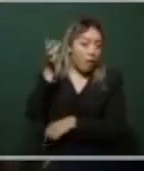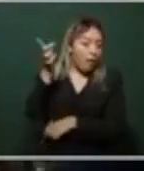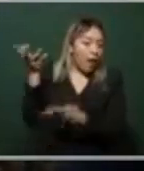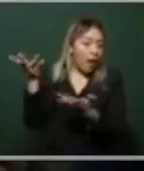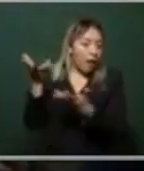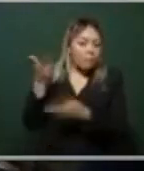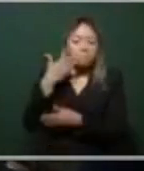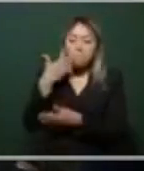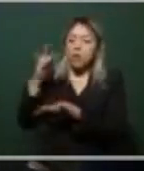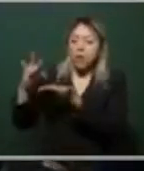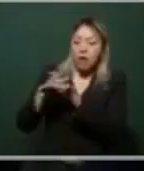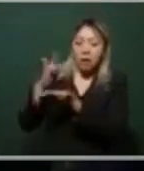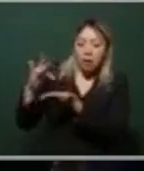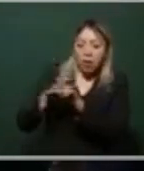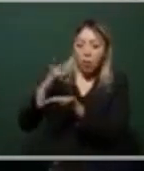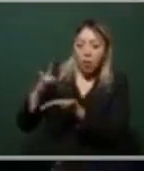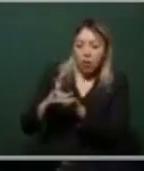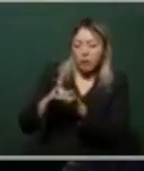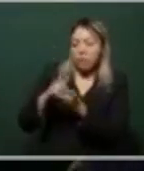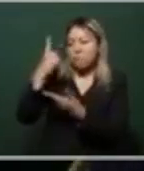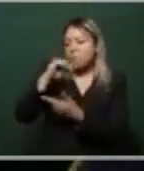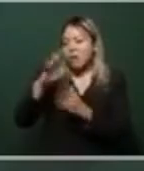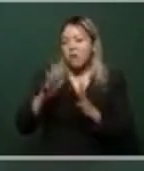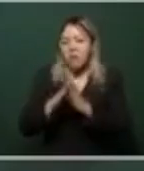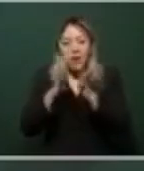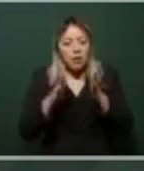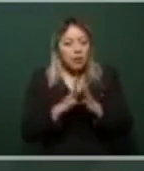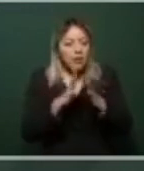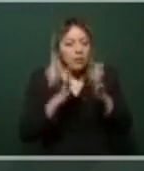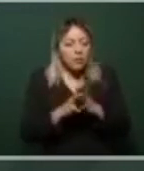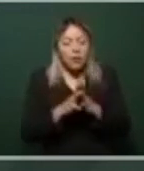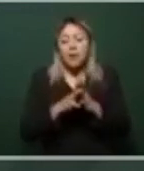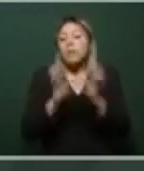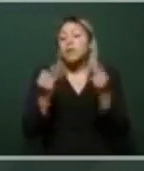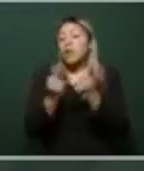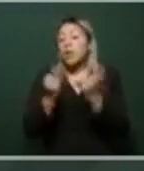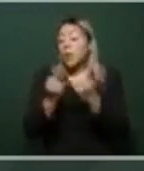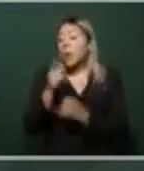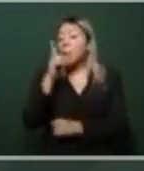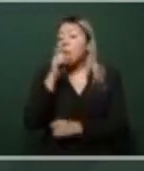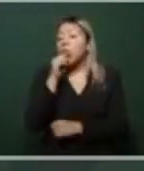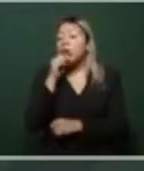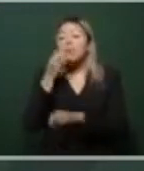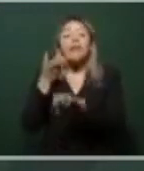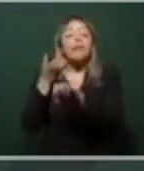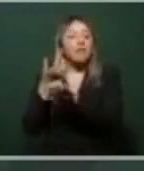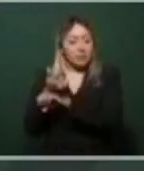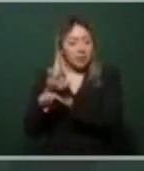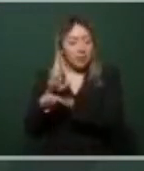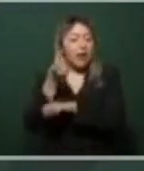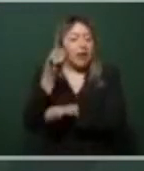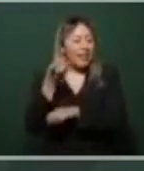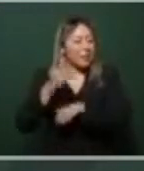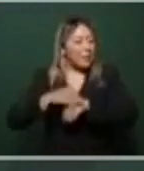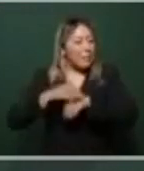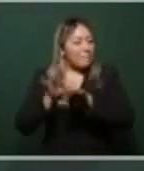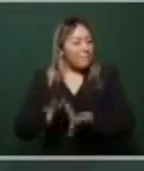refuerzo importante sobre o participando la policía estatal. Esto nos dará una